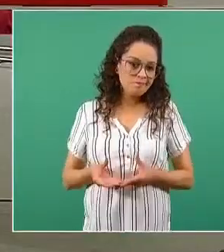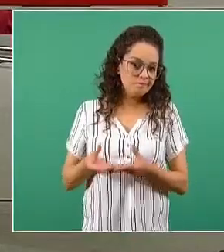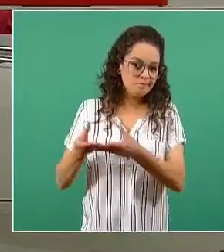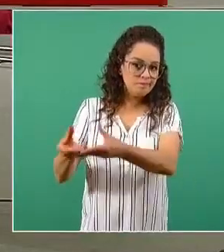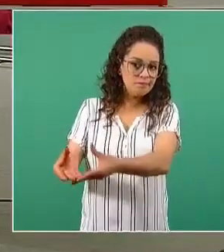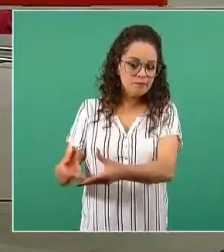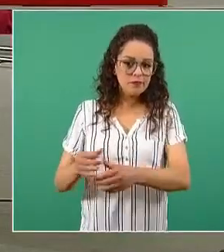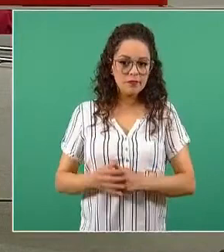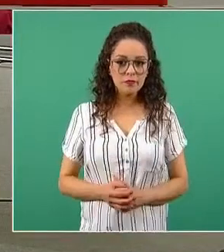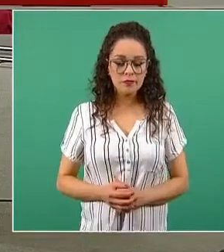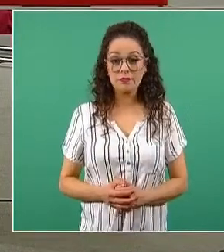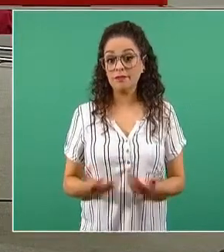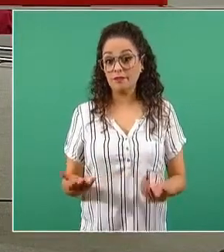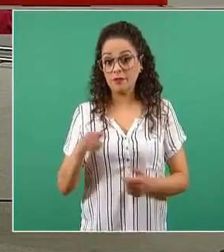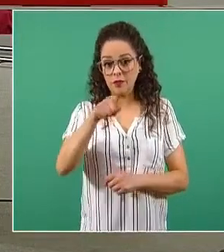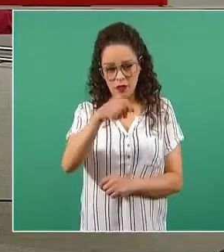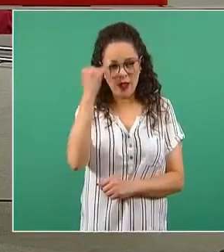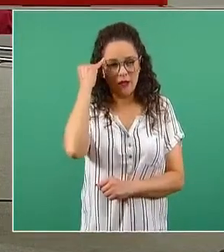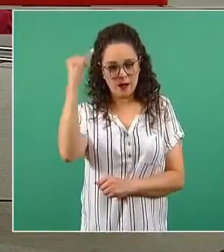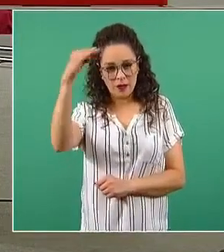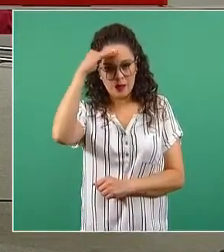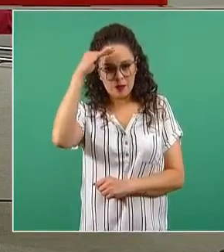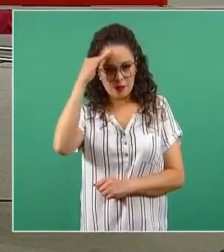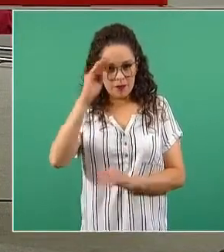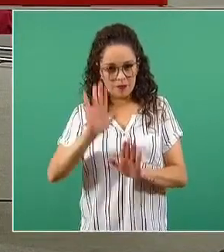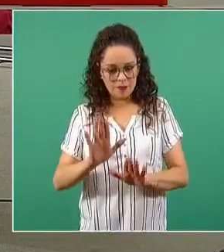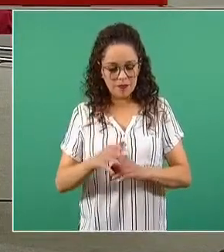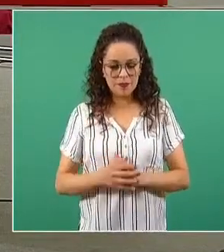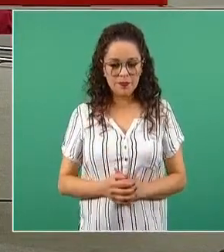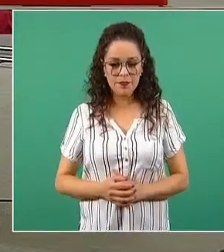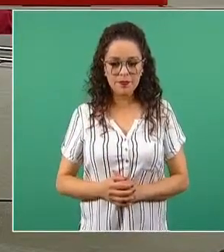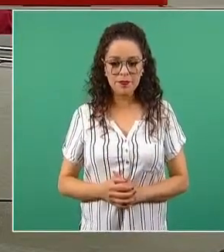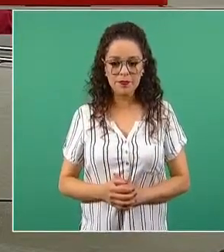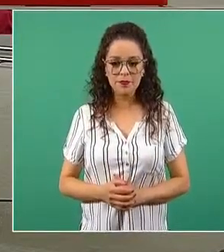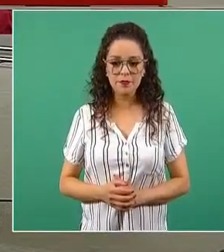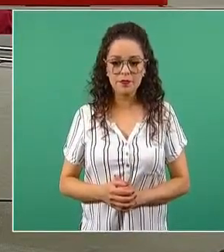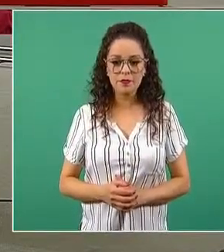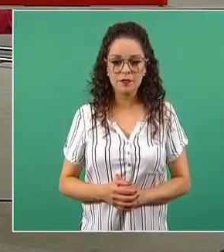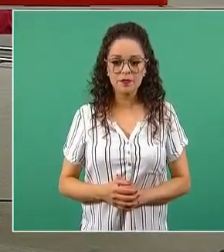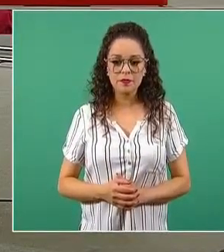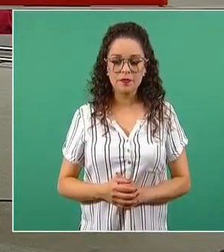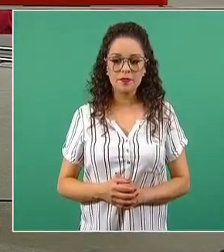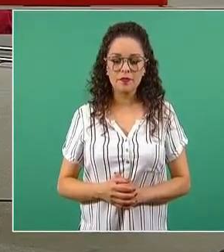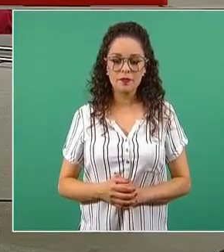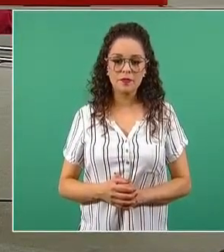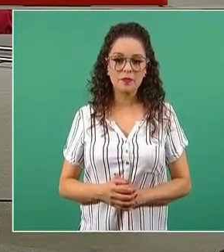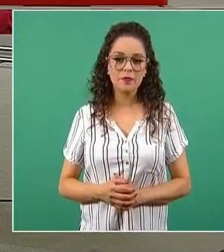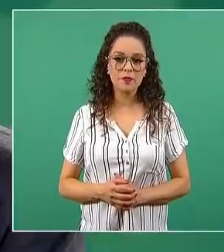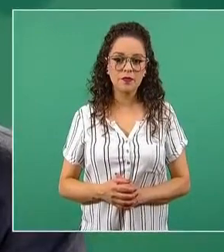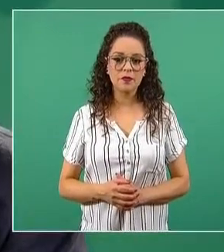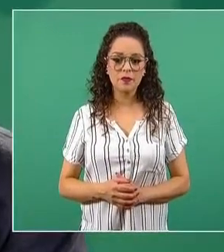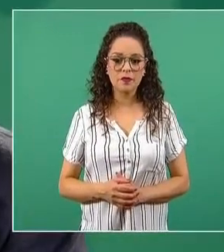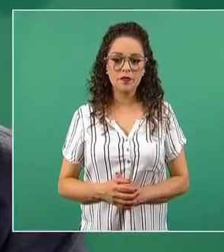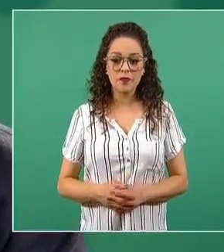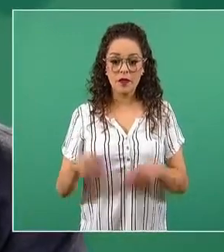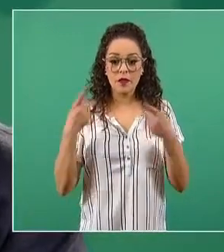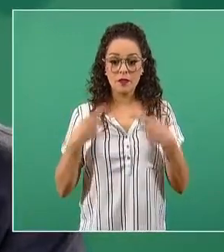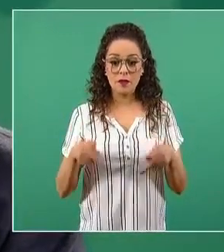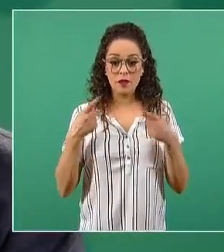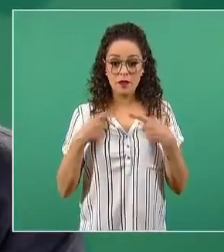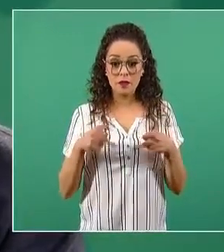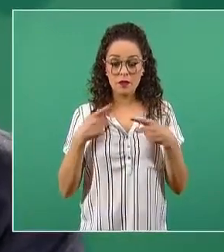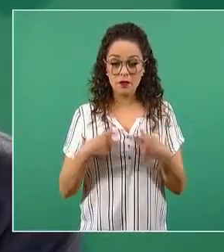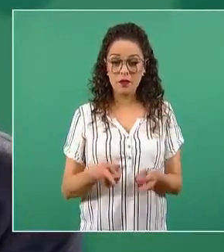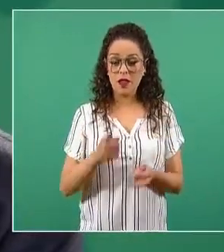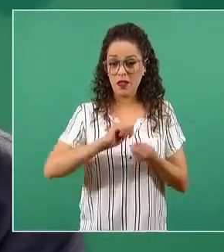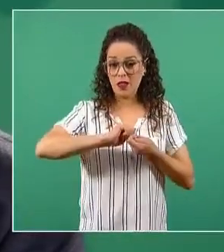Esto, para que se den una idea, implicaba además estar alimentando un mercado de traductoras y traductores,